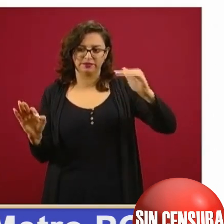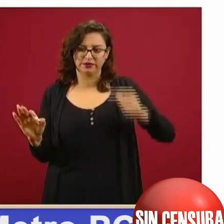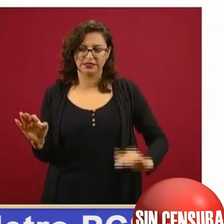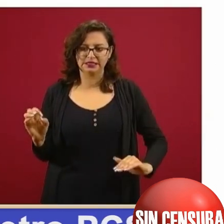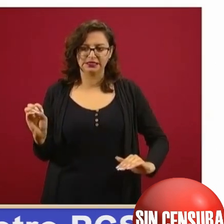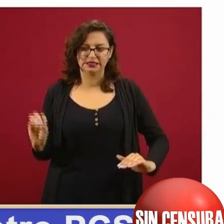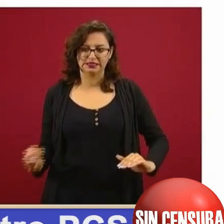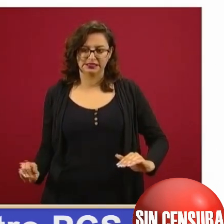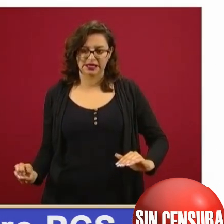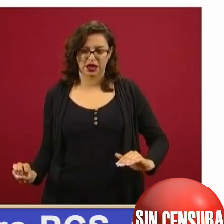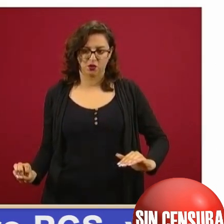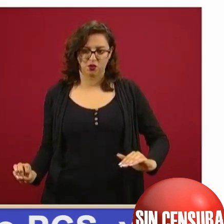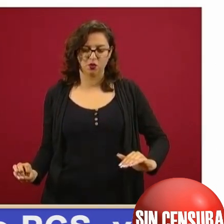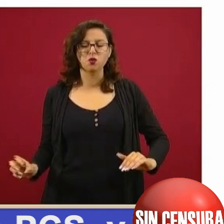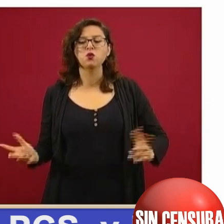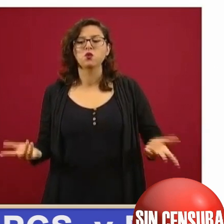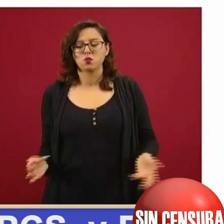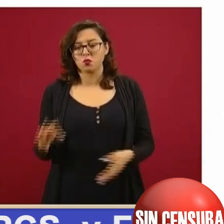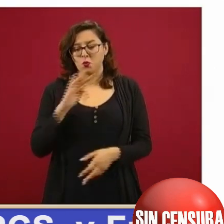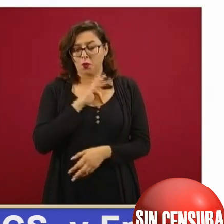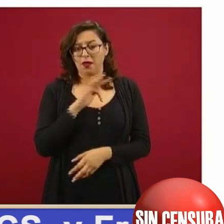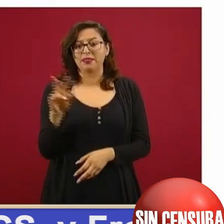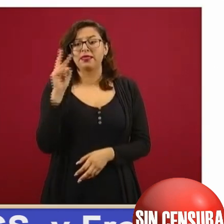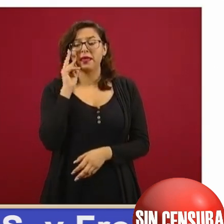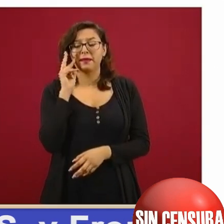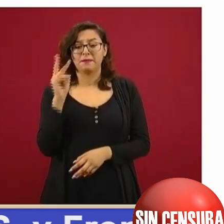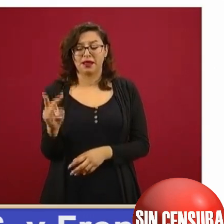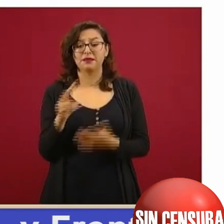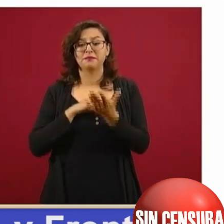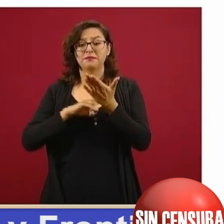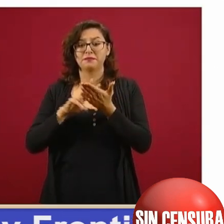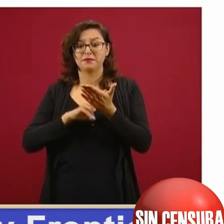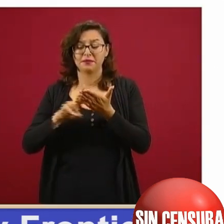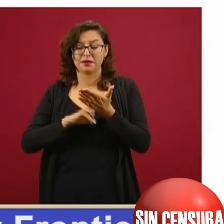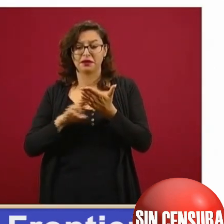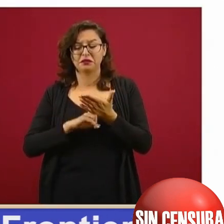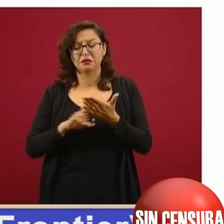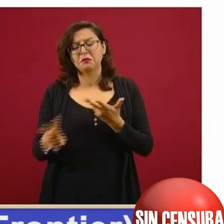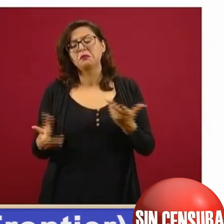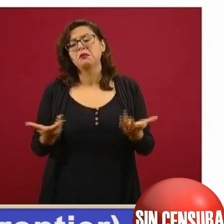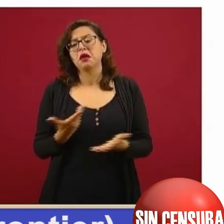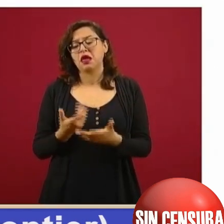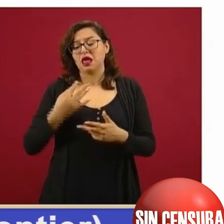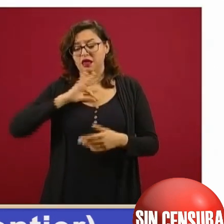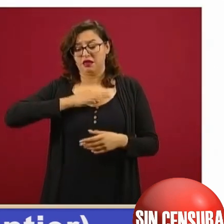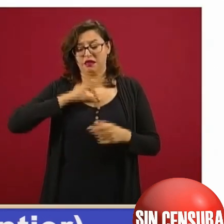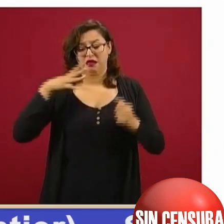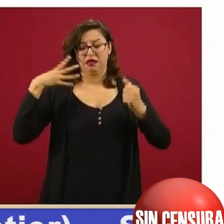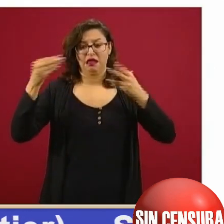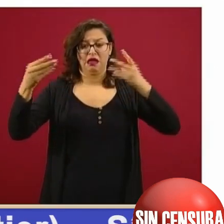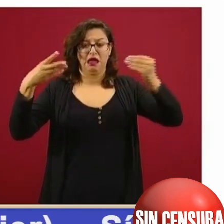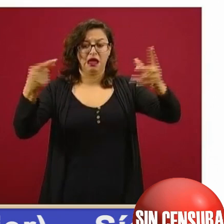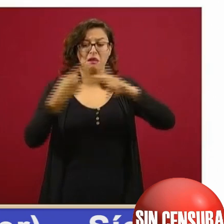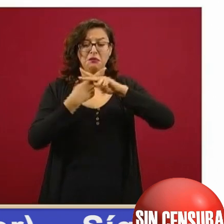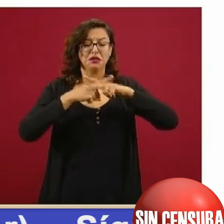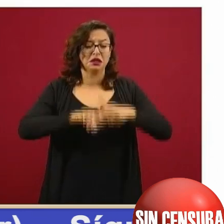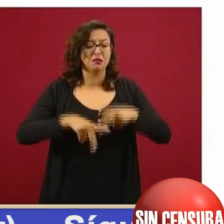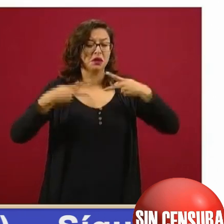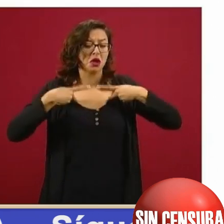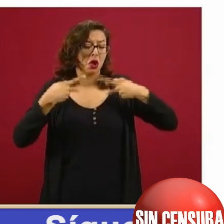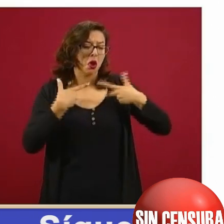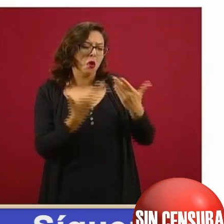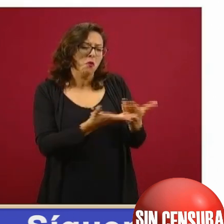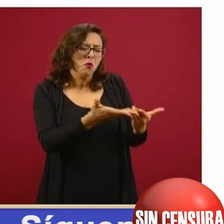0. Y se puede ver en la línea verde que cuando empezó la epidemia, el porcentaje de muestreo, cuando teníamos muy poquitos casos,